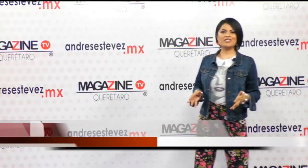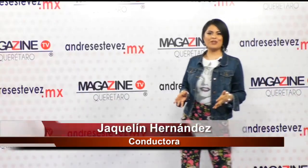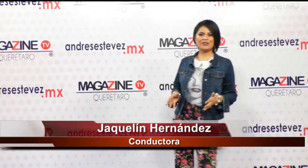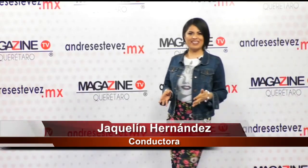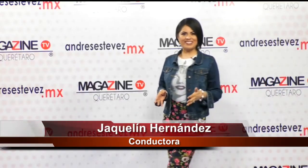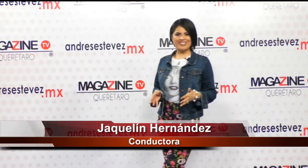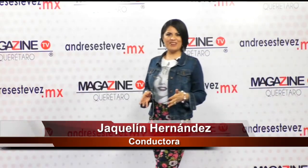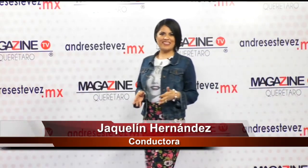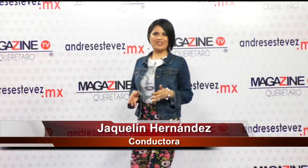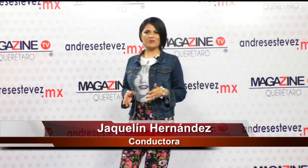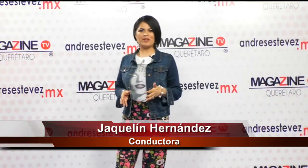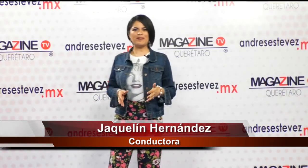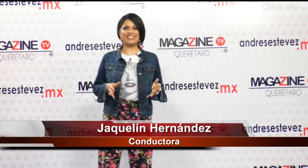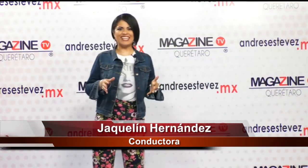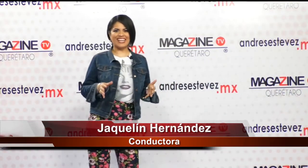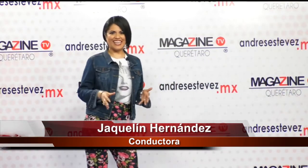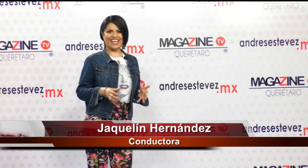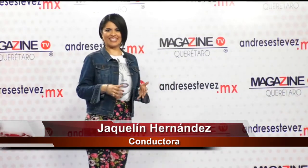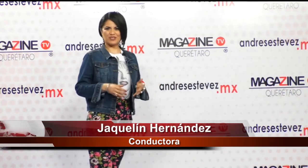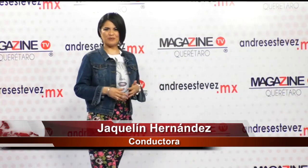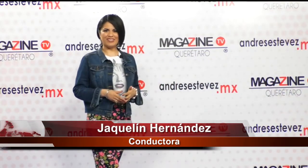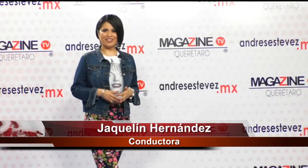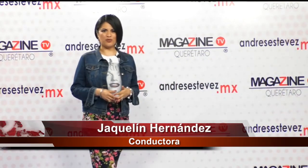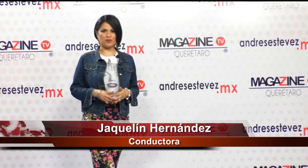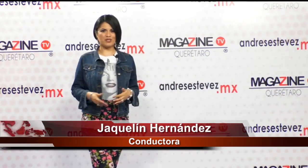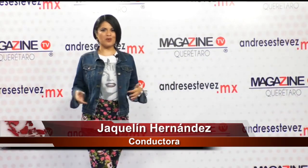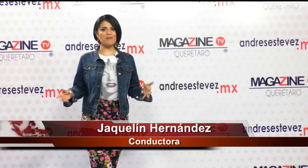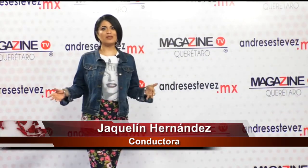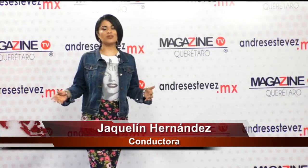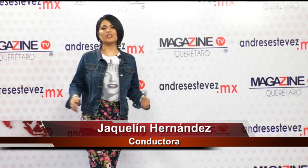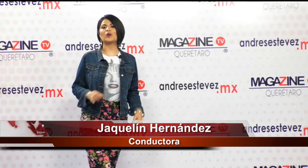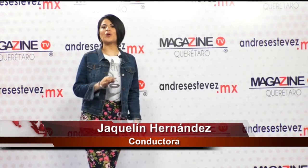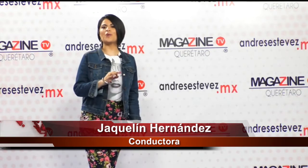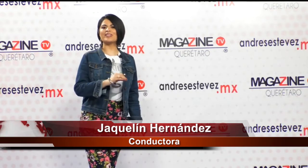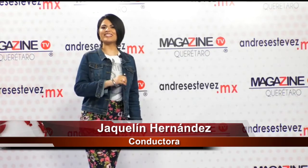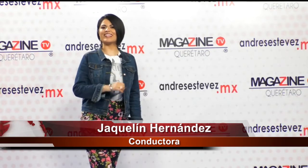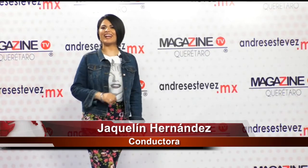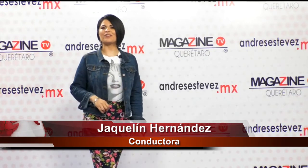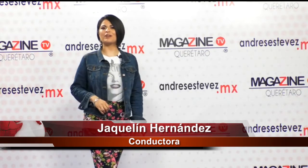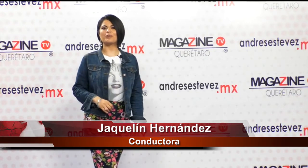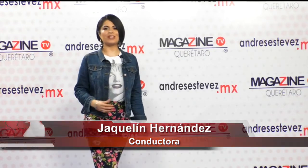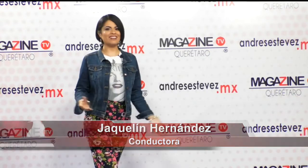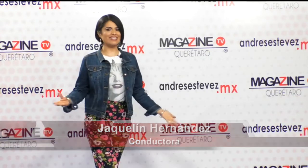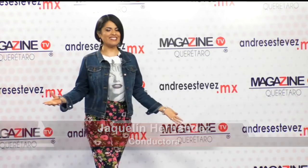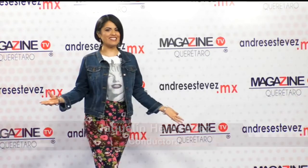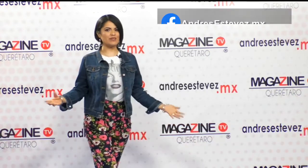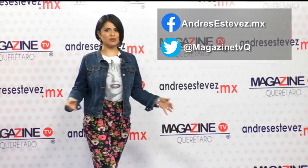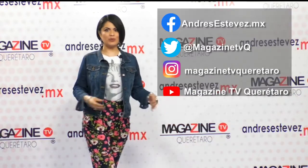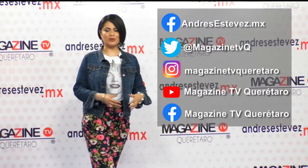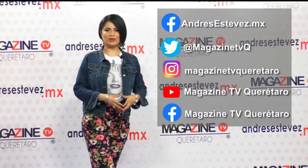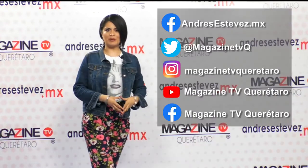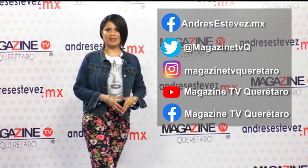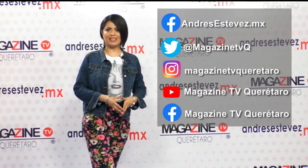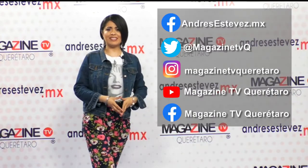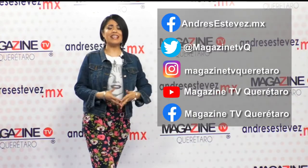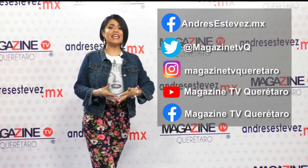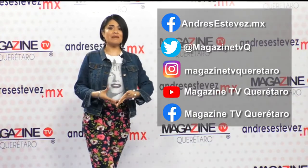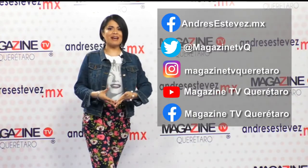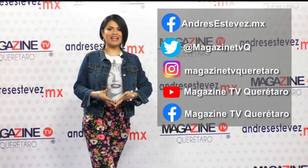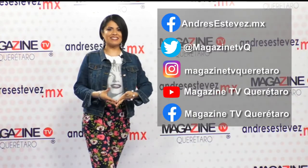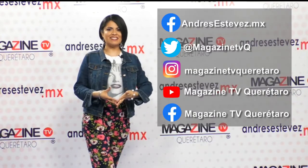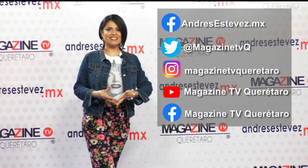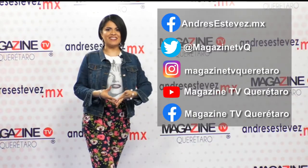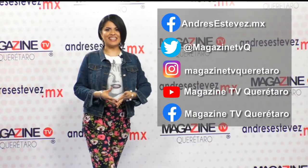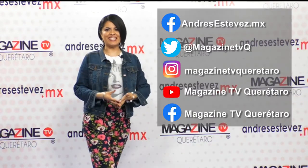Viernes 4 de diciembre del 2020 y aquí el resumen de la información matutino con lo más destacado del portal de andresesteves.mx